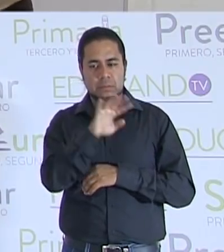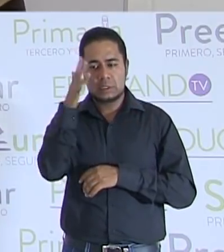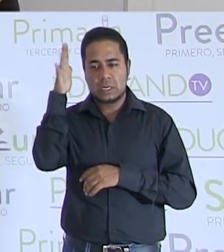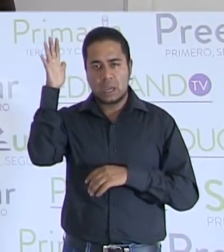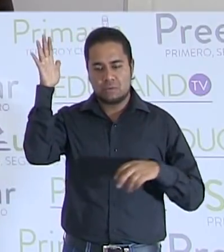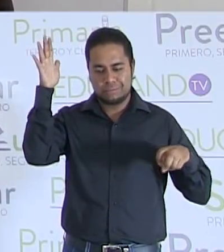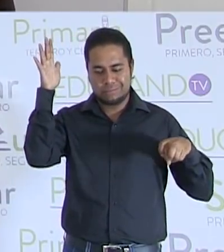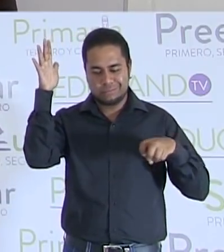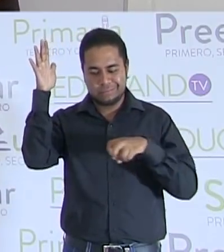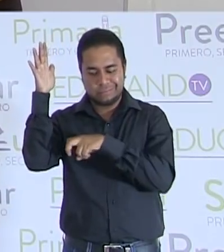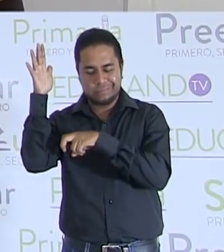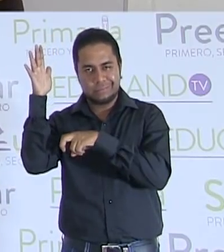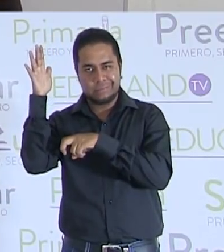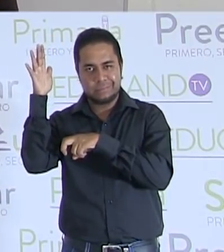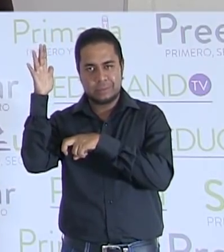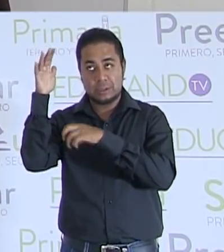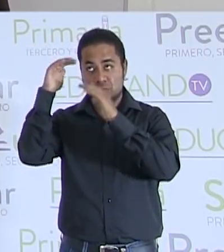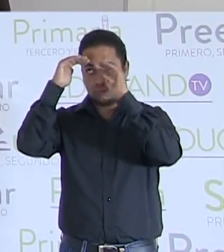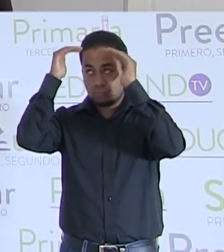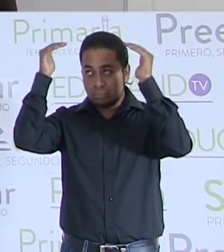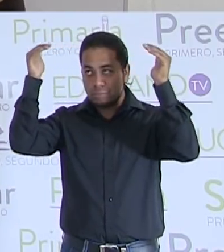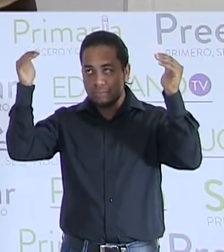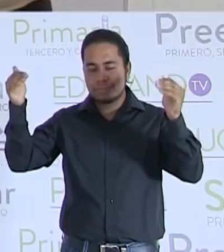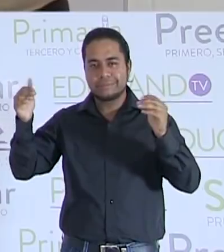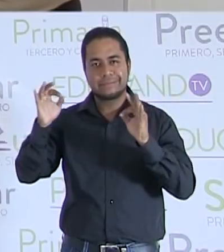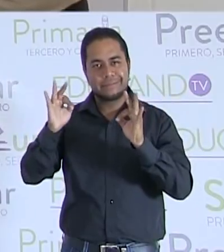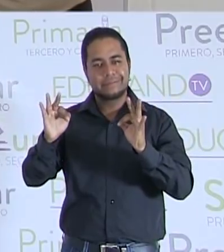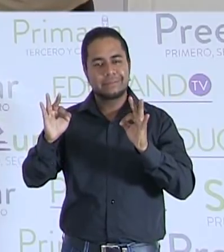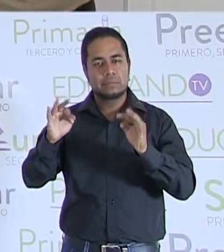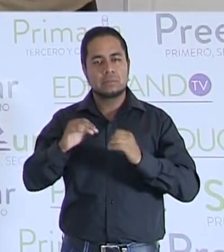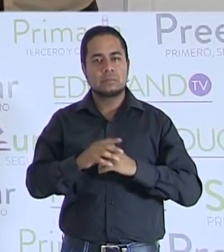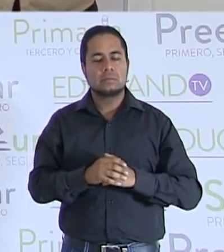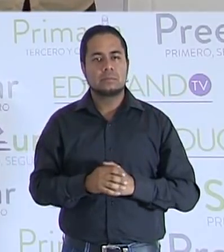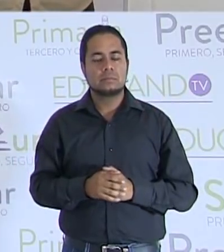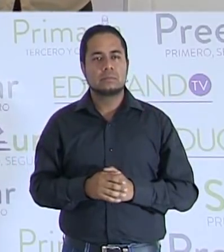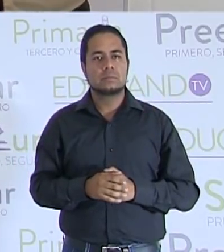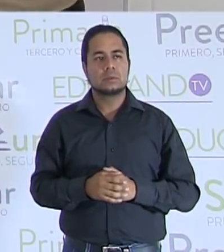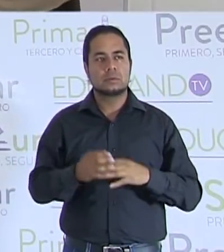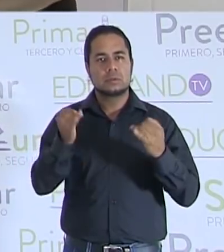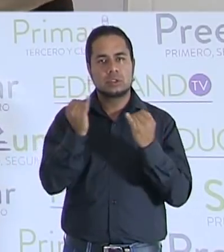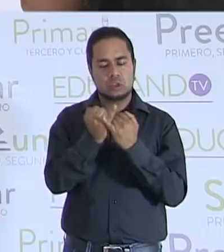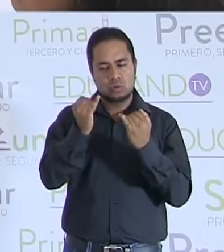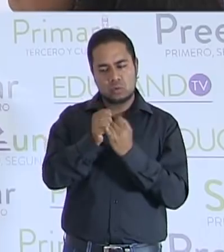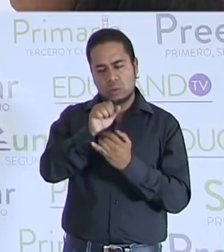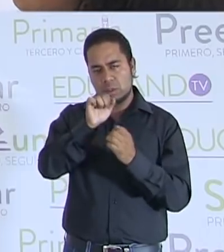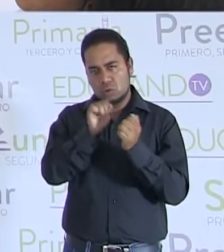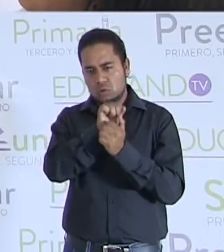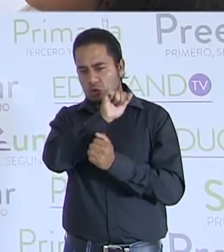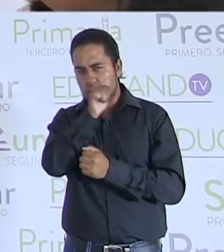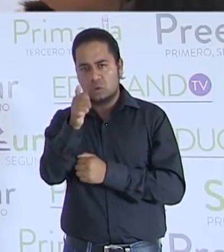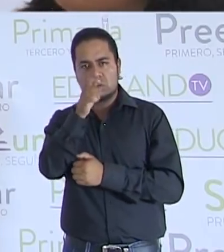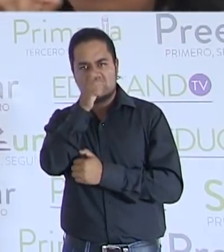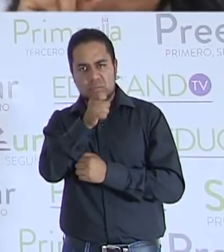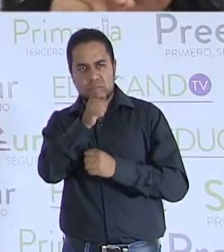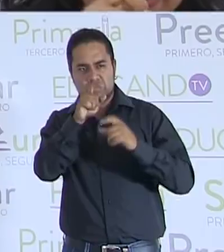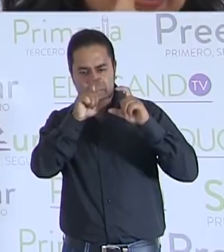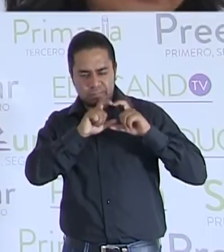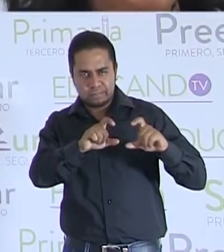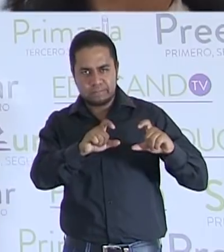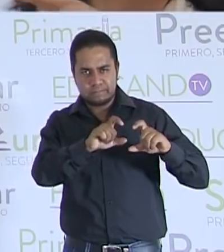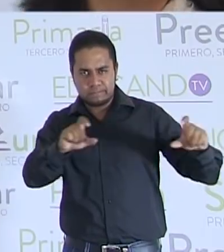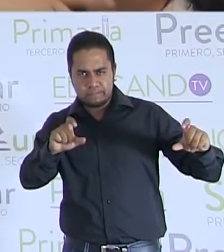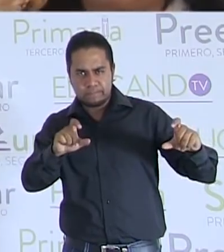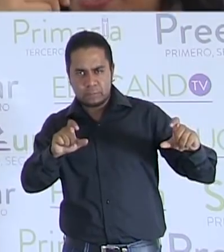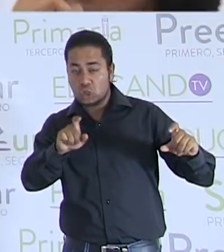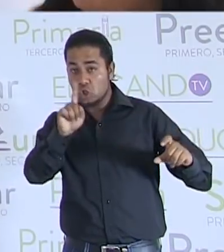árbol se arrima, buena sombra le acobija. Se parece mucho con... No, no se